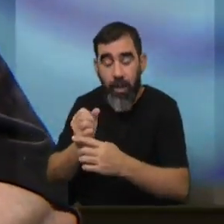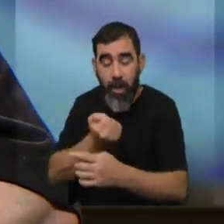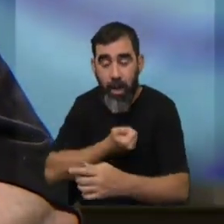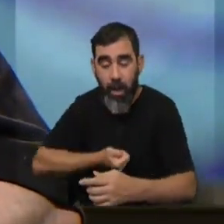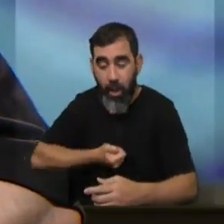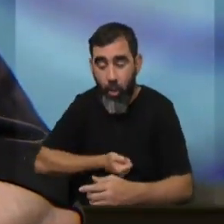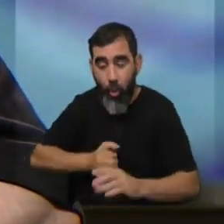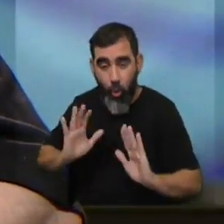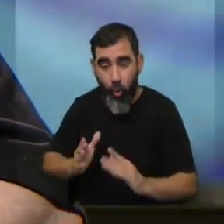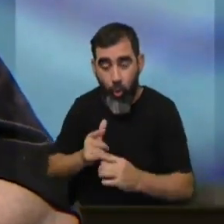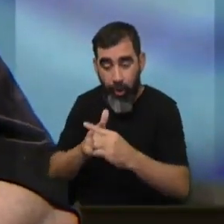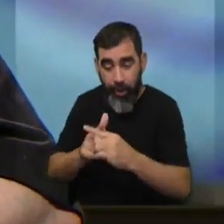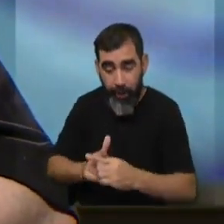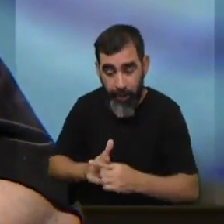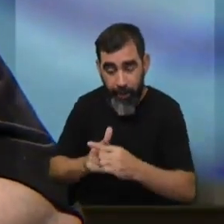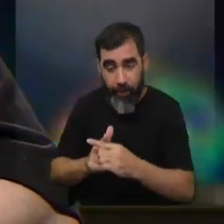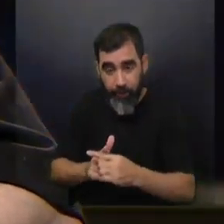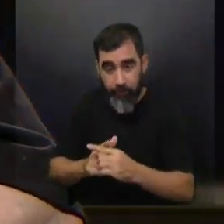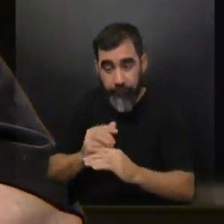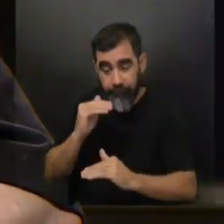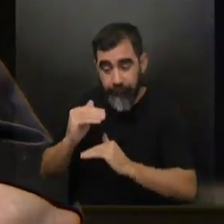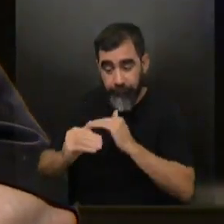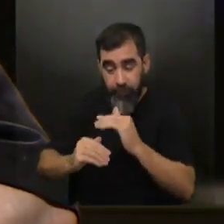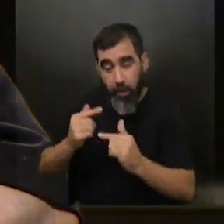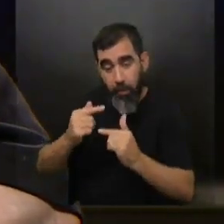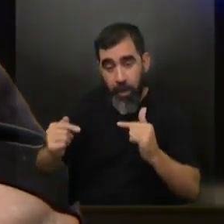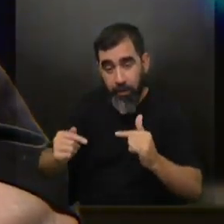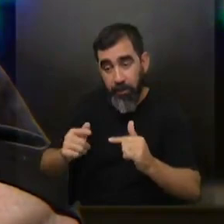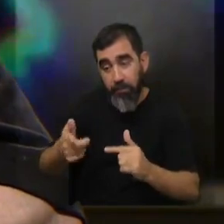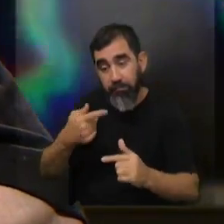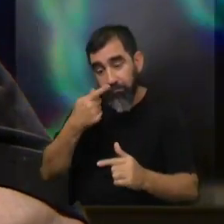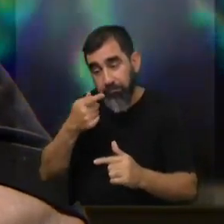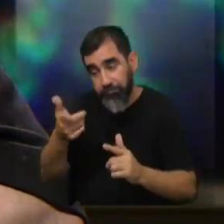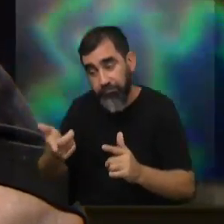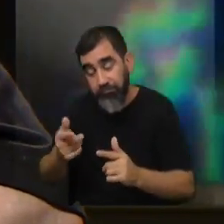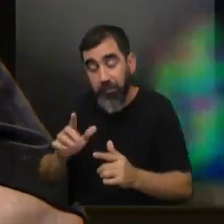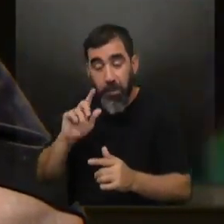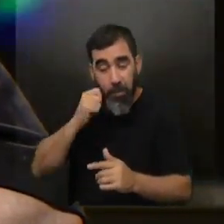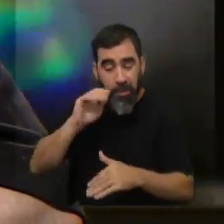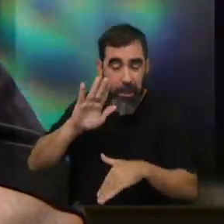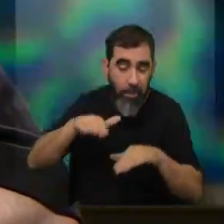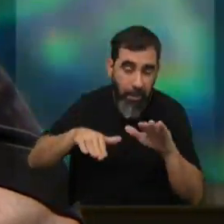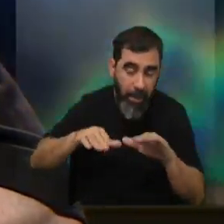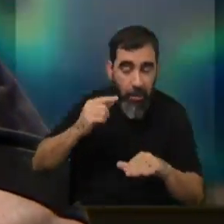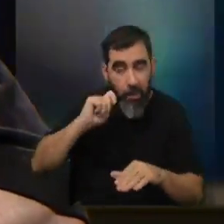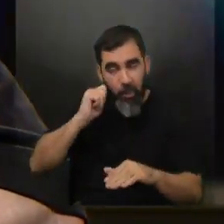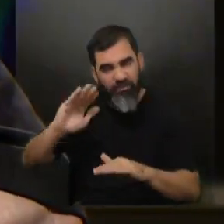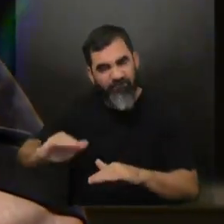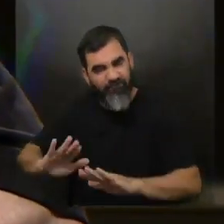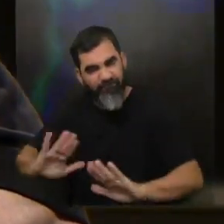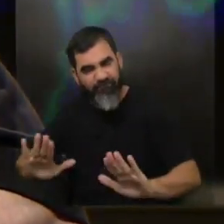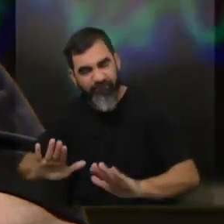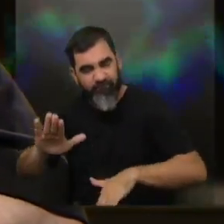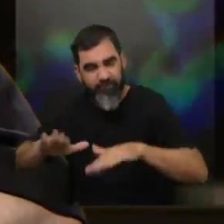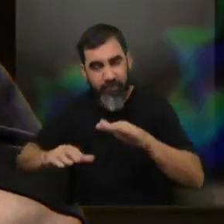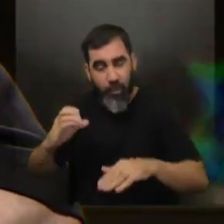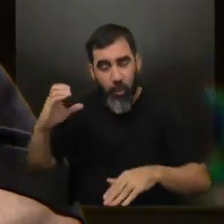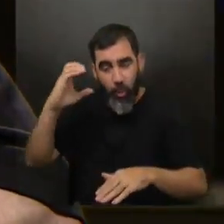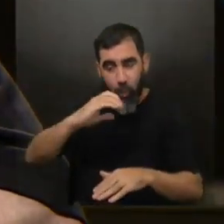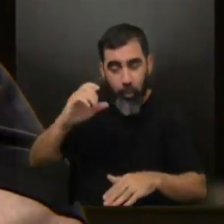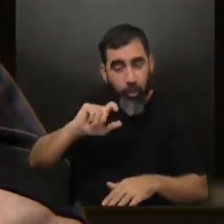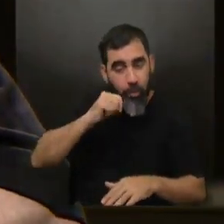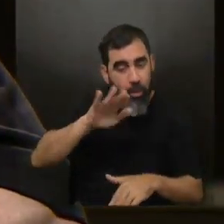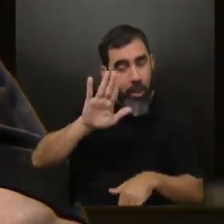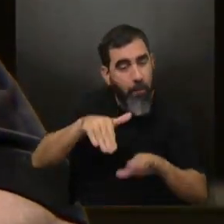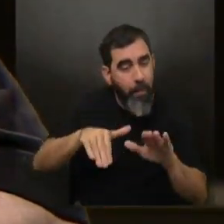que vas viendo cuando vas subiendo por las materias y decís, esto me parece mucho más interesante, o me da más curiosidad por este lado, o me gustaría más